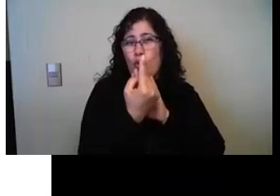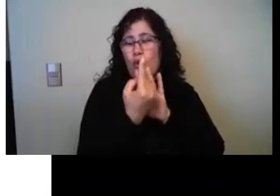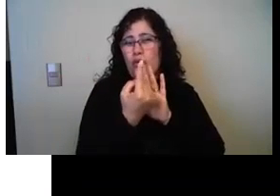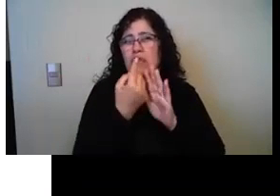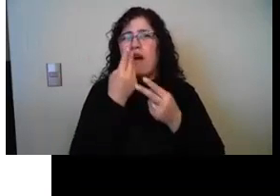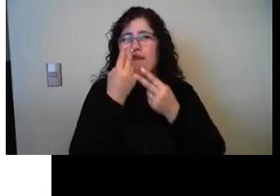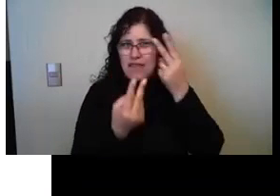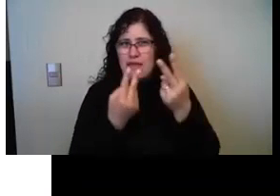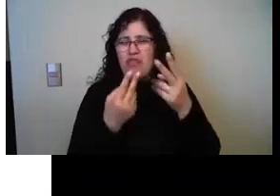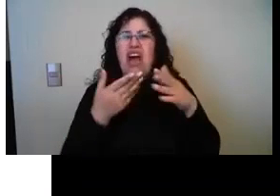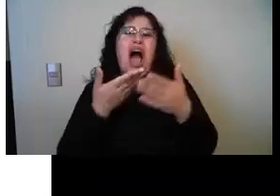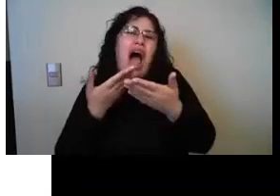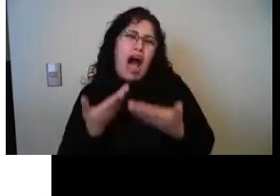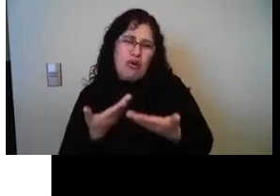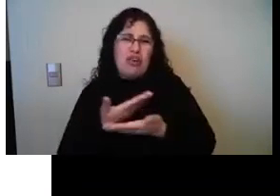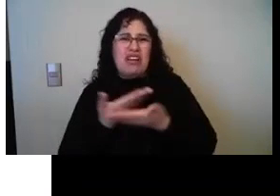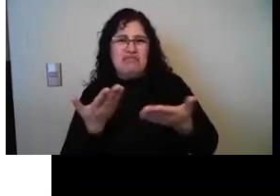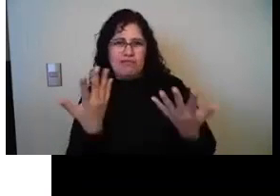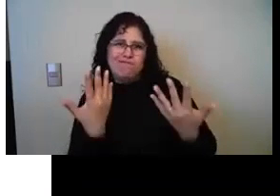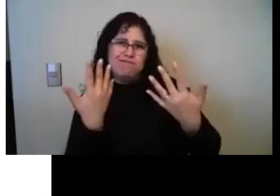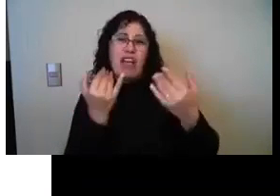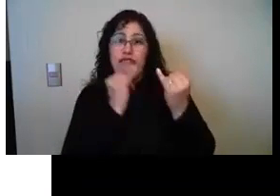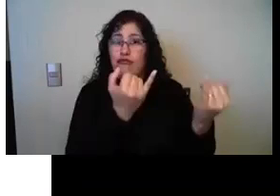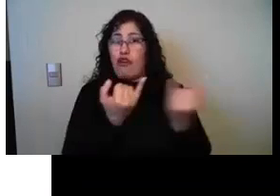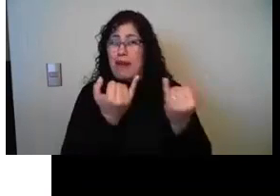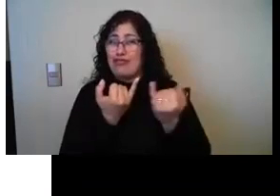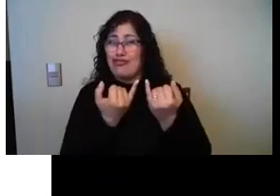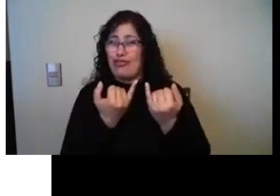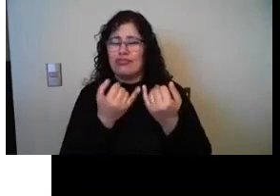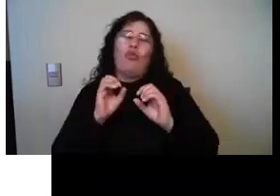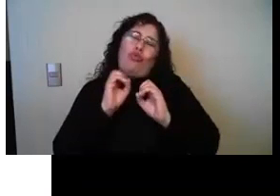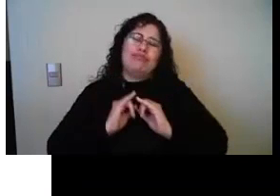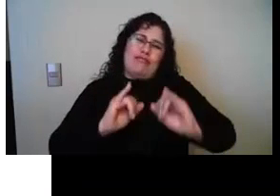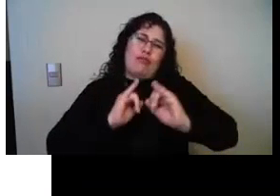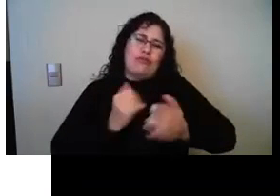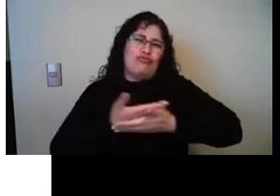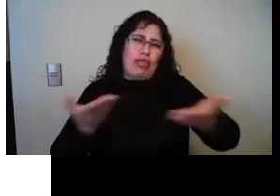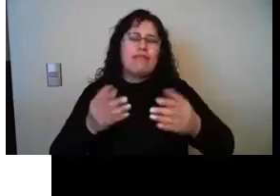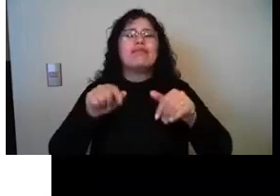1. Vamos a comenzar entonces con la vía del gusto y del olfato.